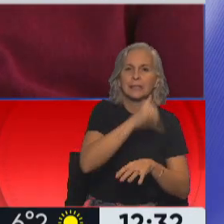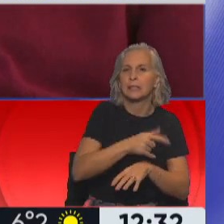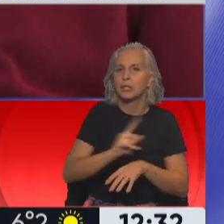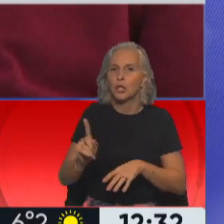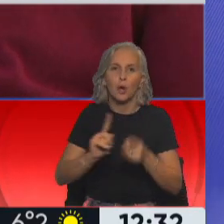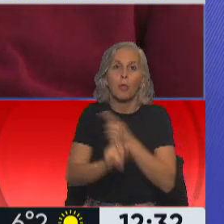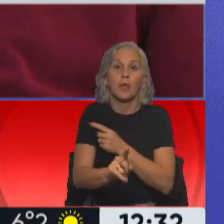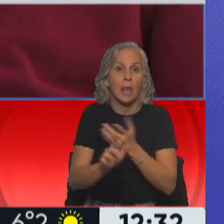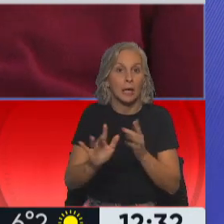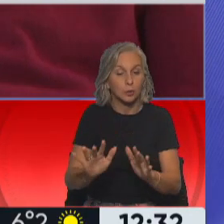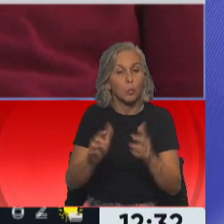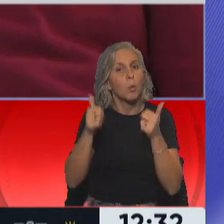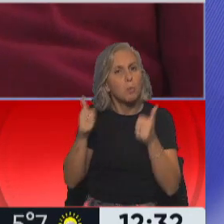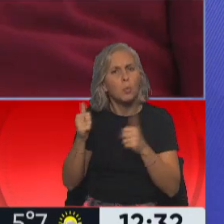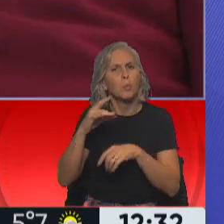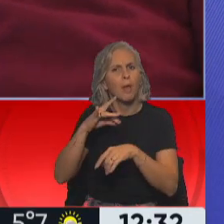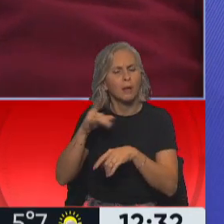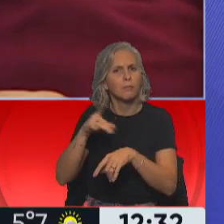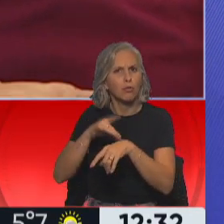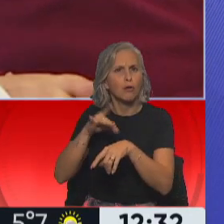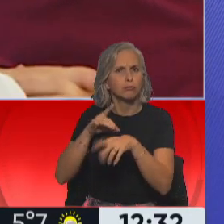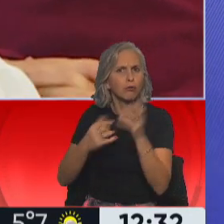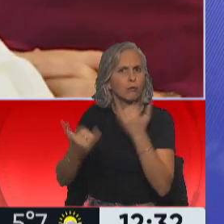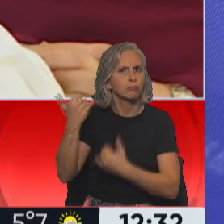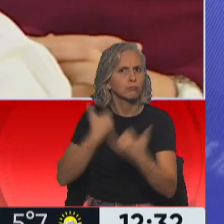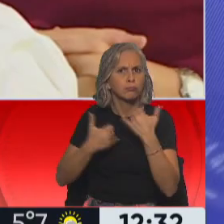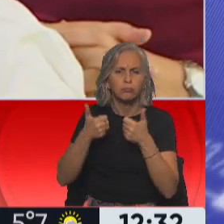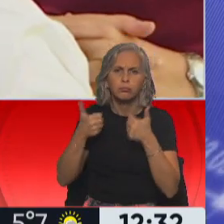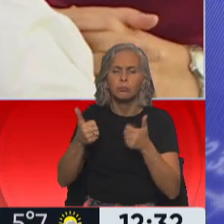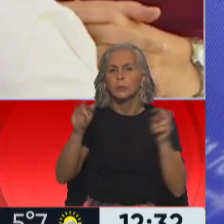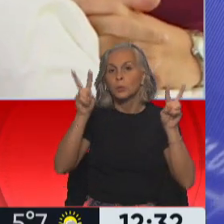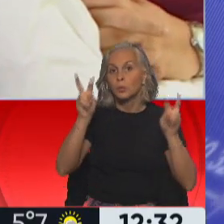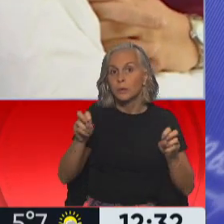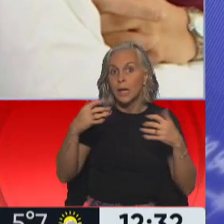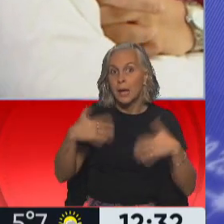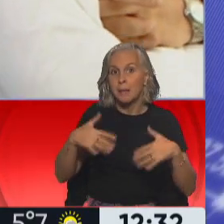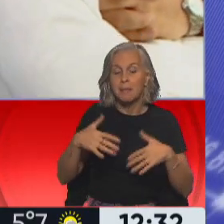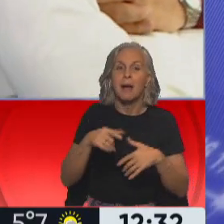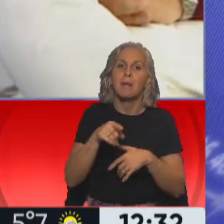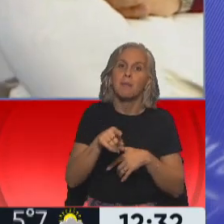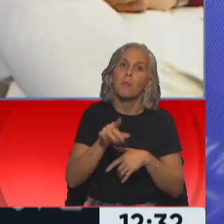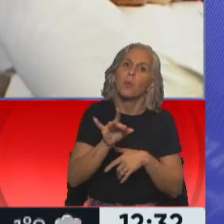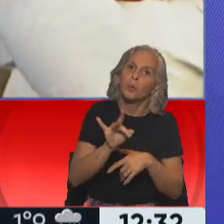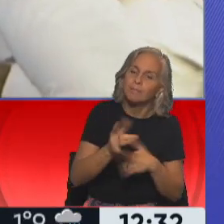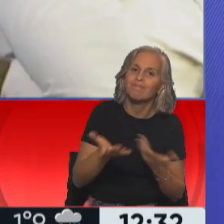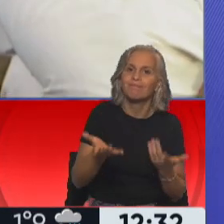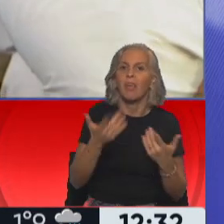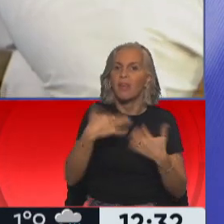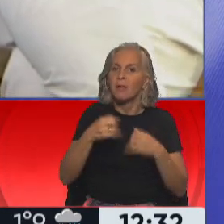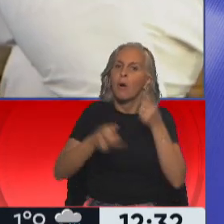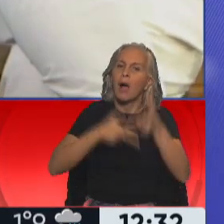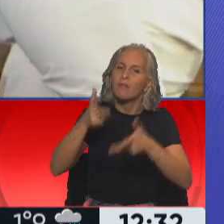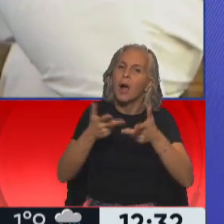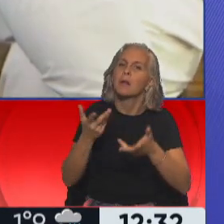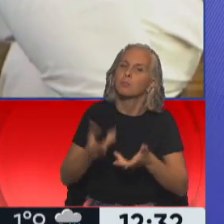Fantástico, doctor. Bueno, seguimos Laura. trabajando. Alejandro, Sí, no, es un tema realmente que tenemos que tratarlo más seguido. El tema de la